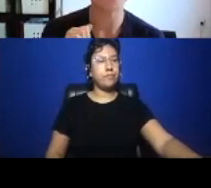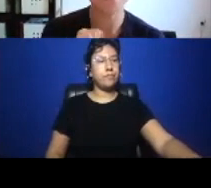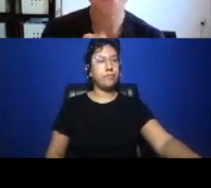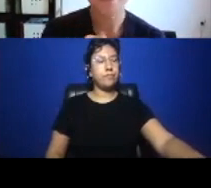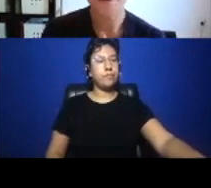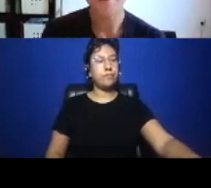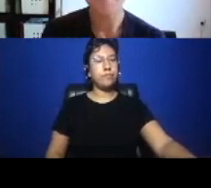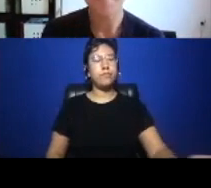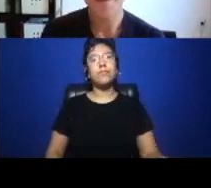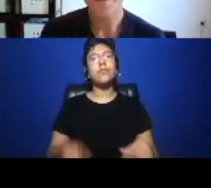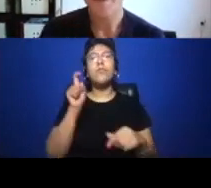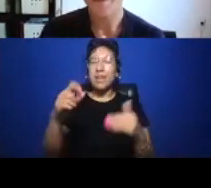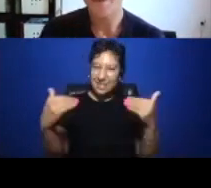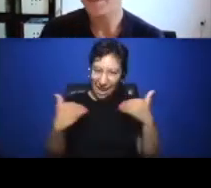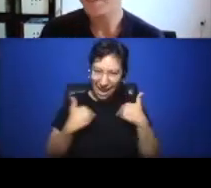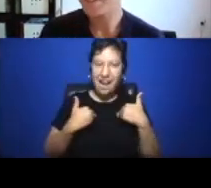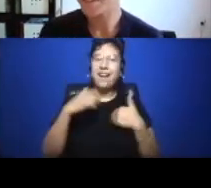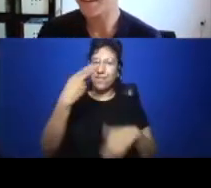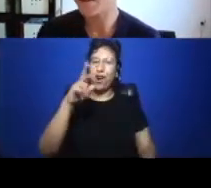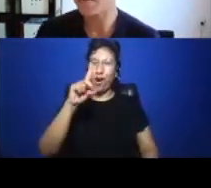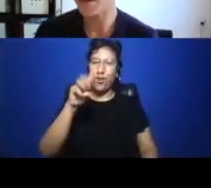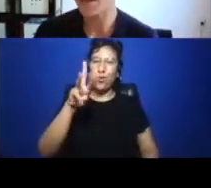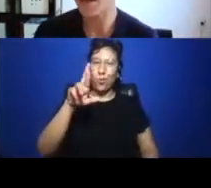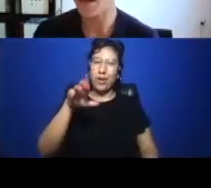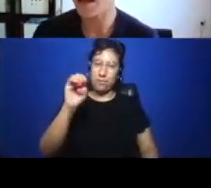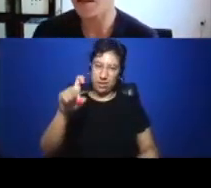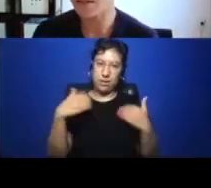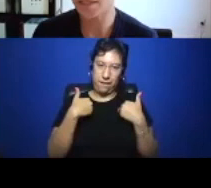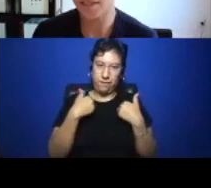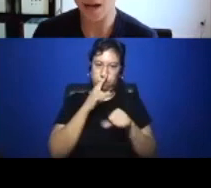tienes que físicamente poseerlo